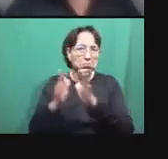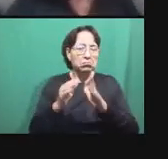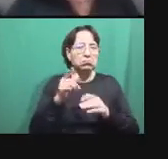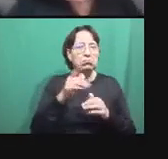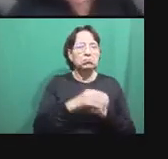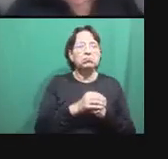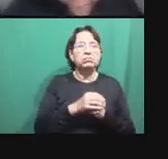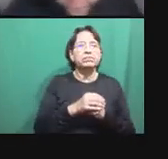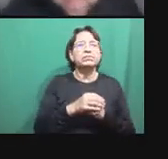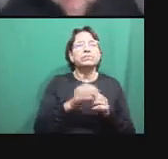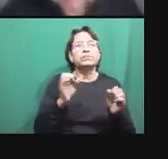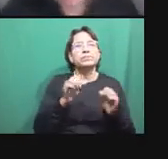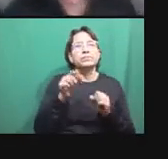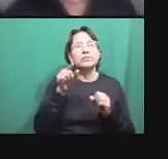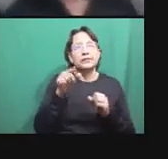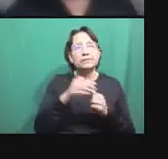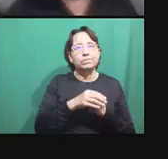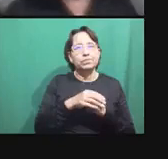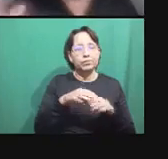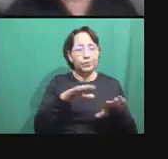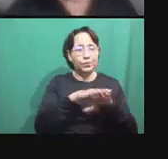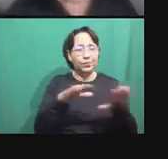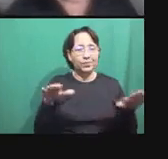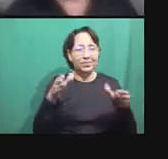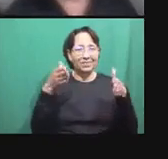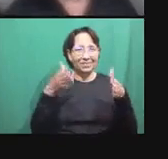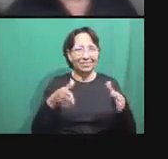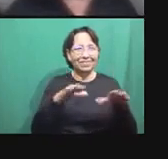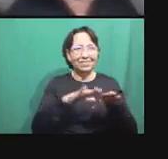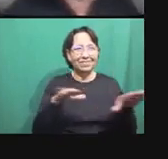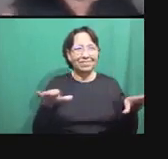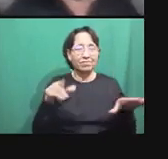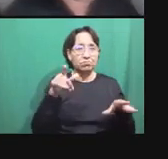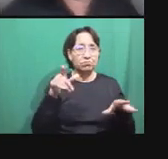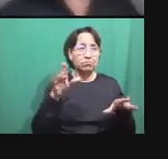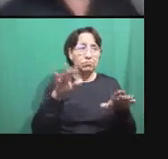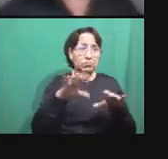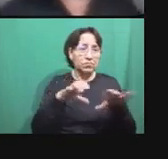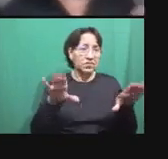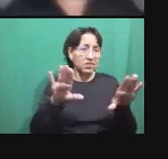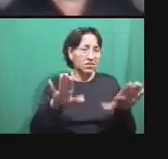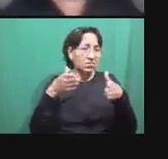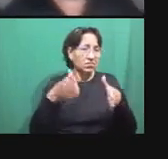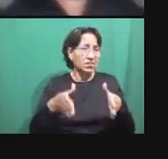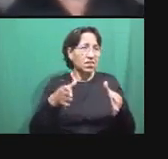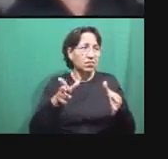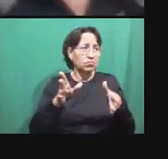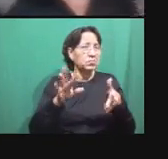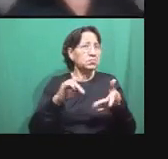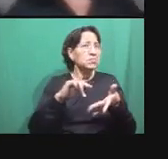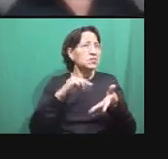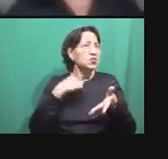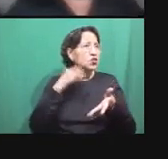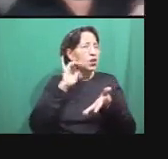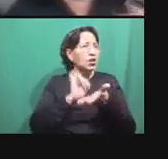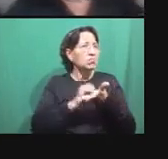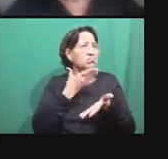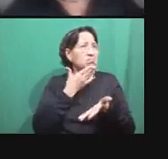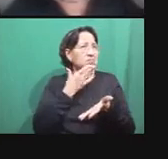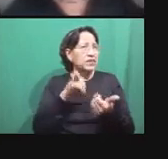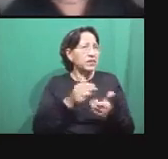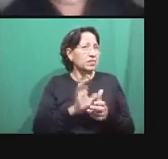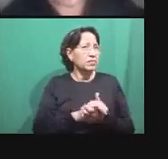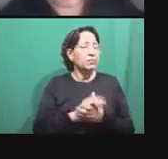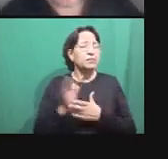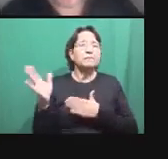en su tumba, y con eso podría ser suficiente. Ahora, ¿cómo vamos a decir que la fachada, por ejemplo, de las